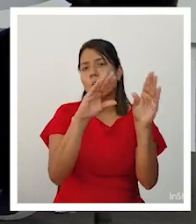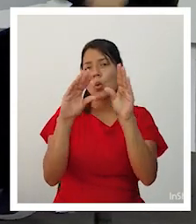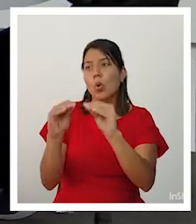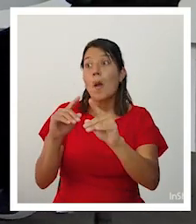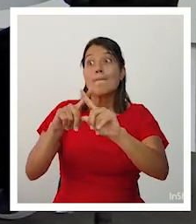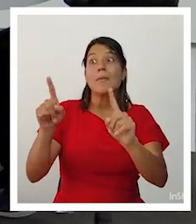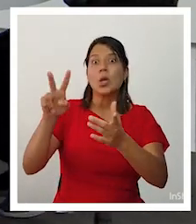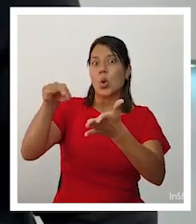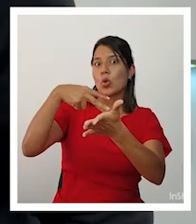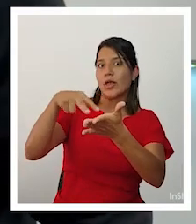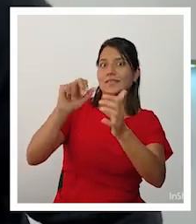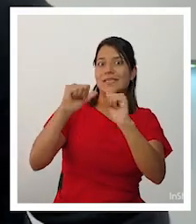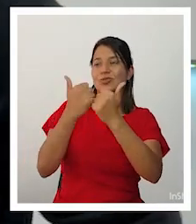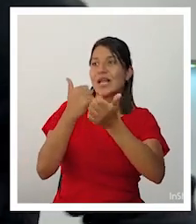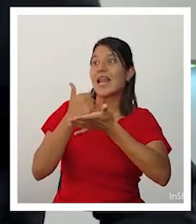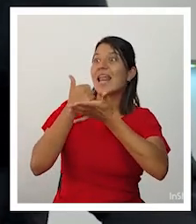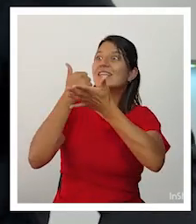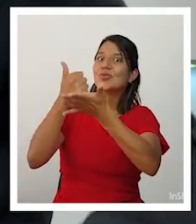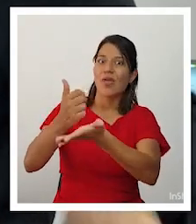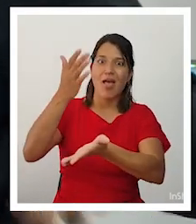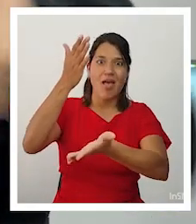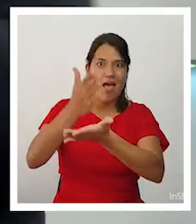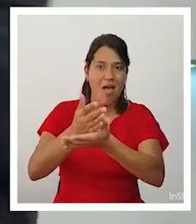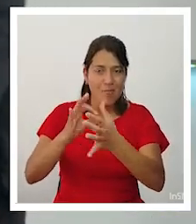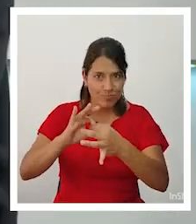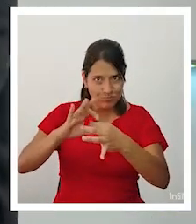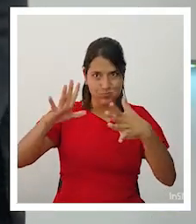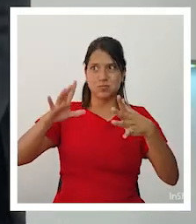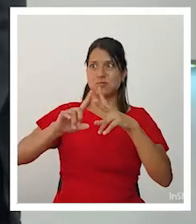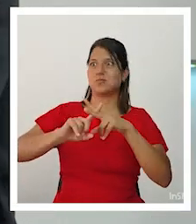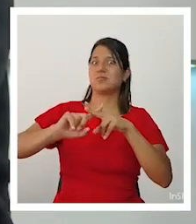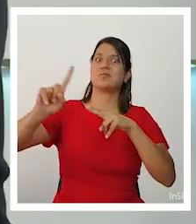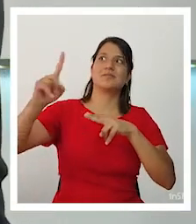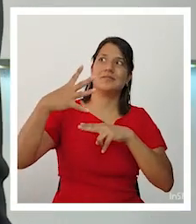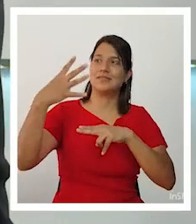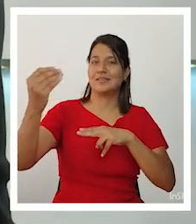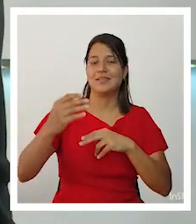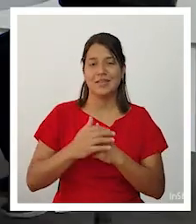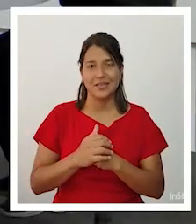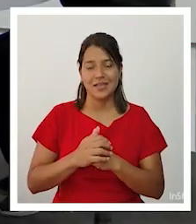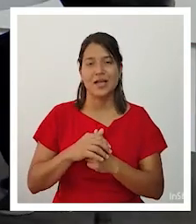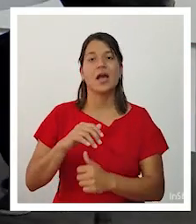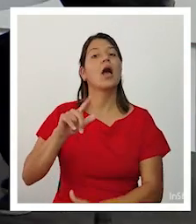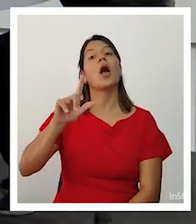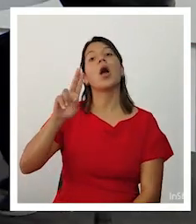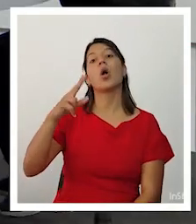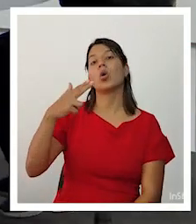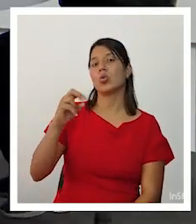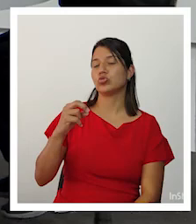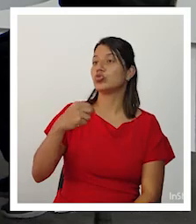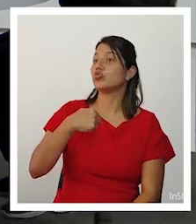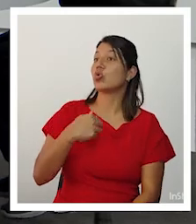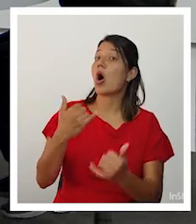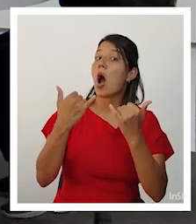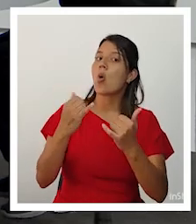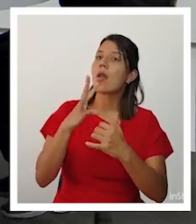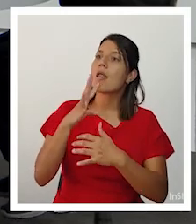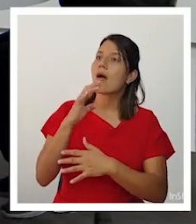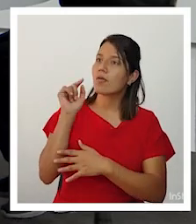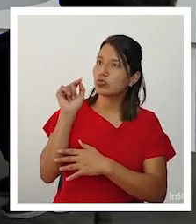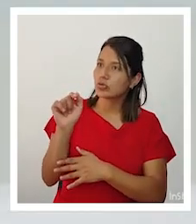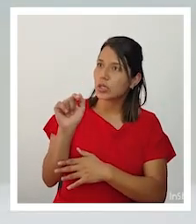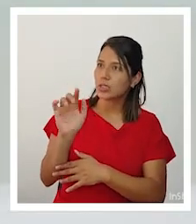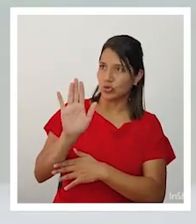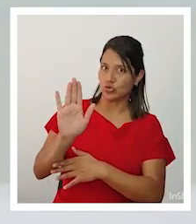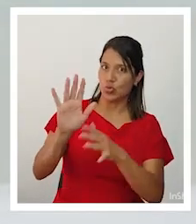asociación, lo ayudó a salir de esas 4 paredes. Lucho, yo ahora le hablo a usted de su